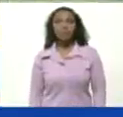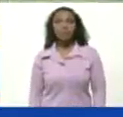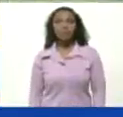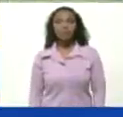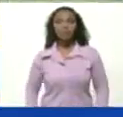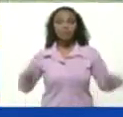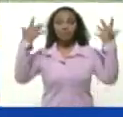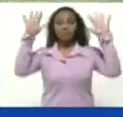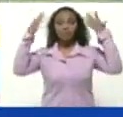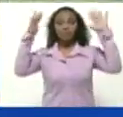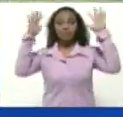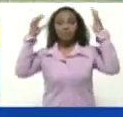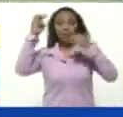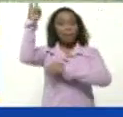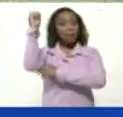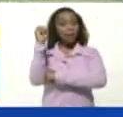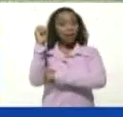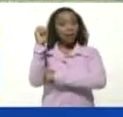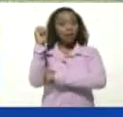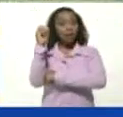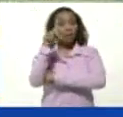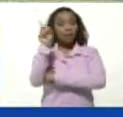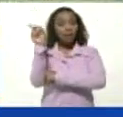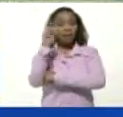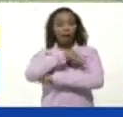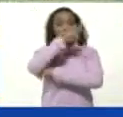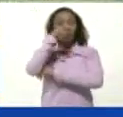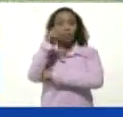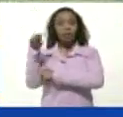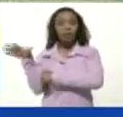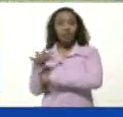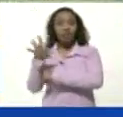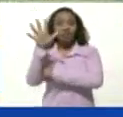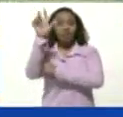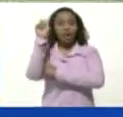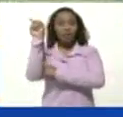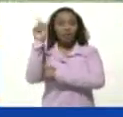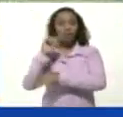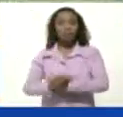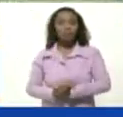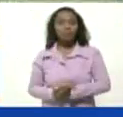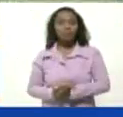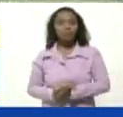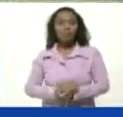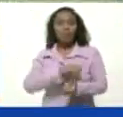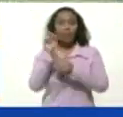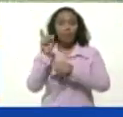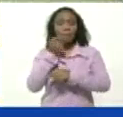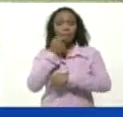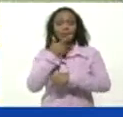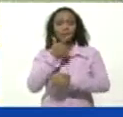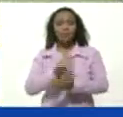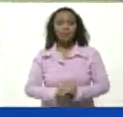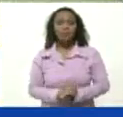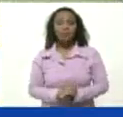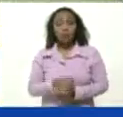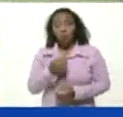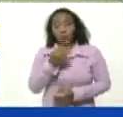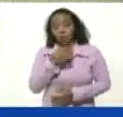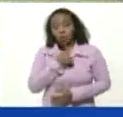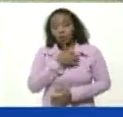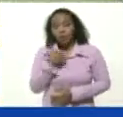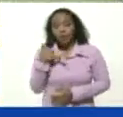Aplauso a Petare, desde aquí, desde la montaña del Guarayra Repano, en Galipán, desde esta belleza. Bueno, yo quisiera